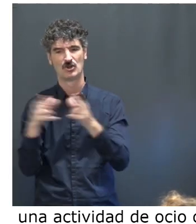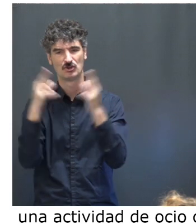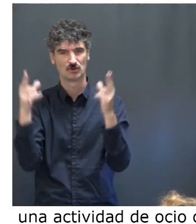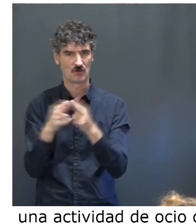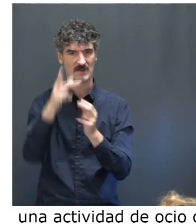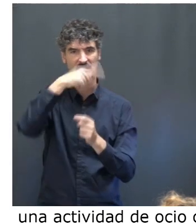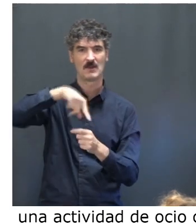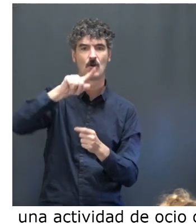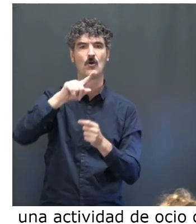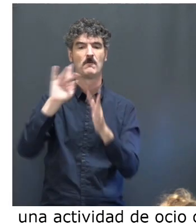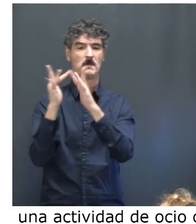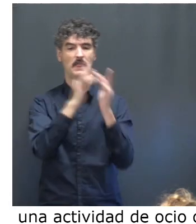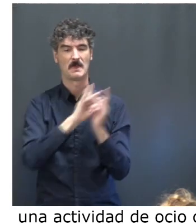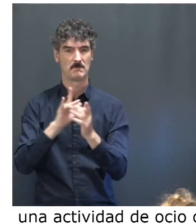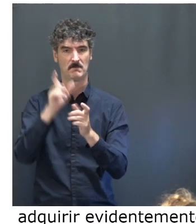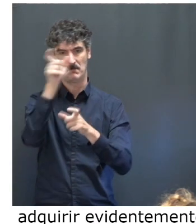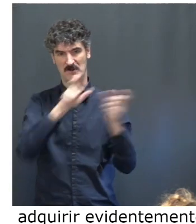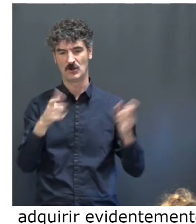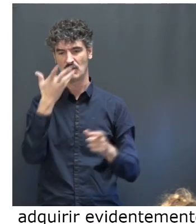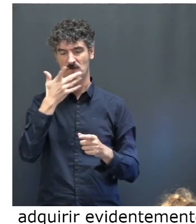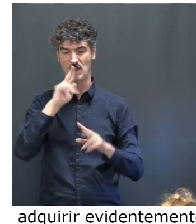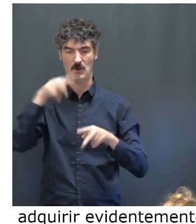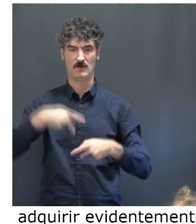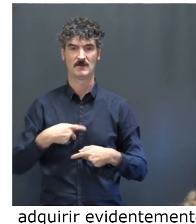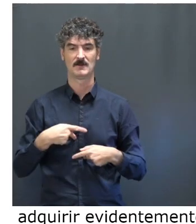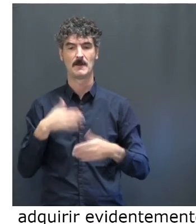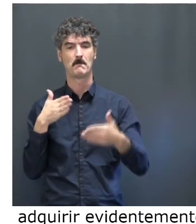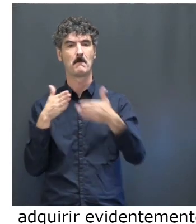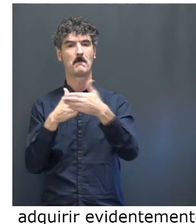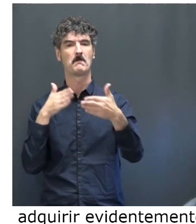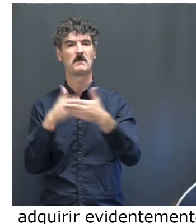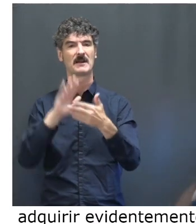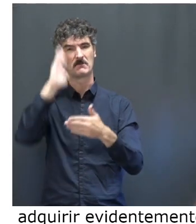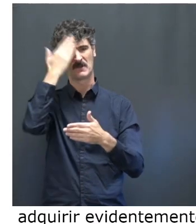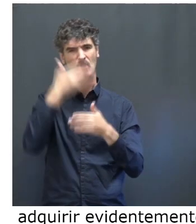interpersonales, como de conocimiento. ¿Cuáles son las principales barreras?